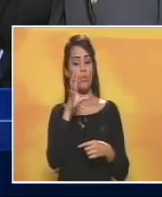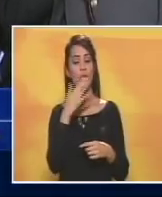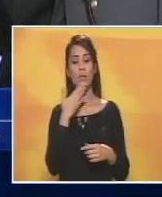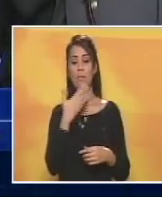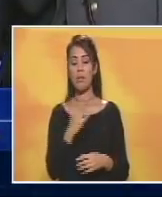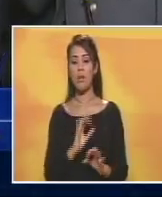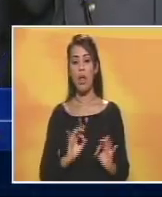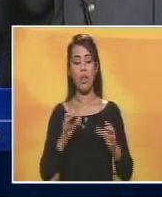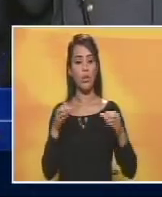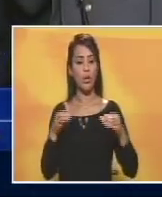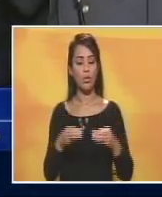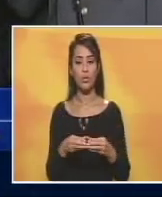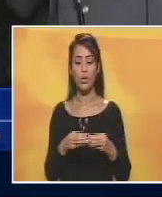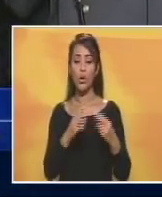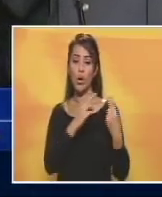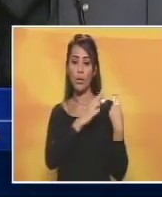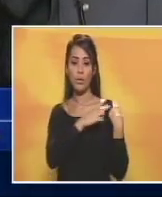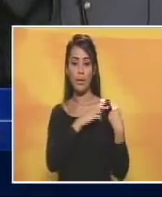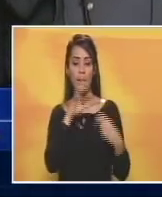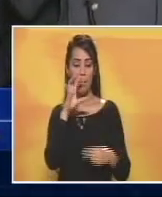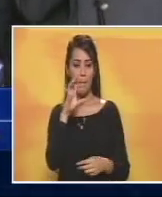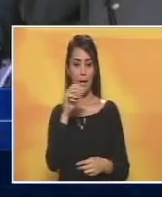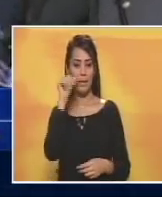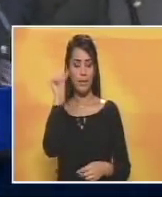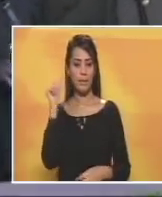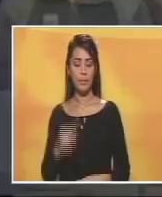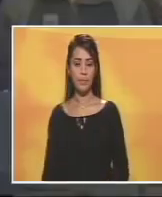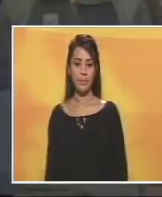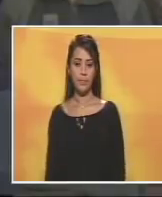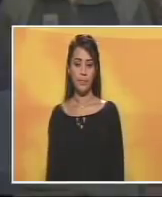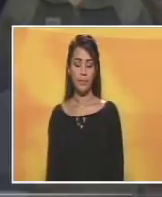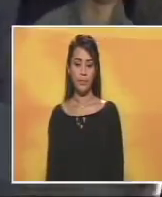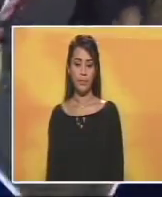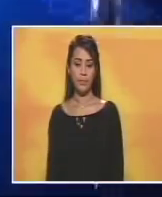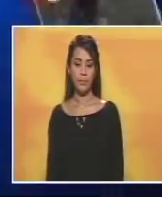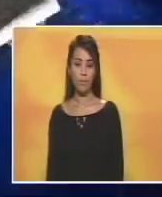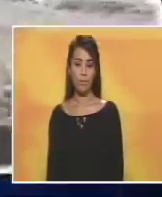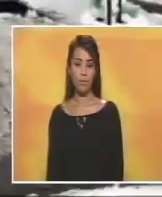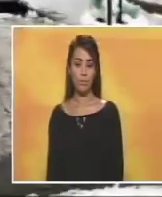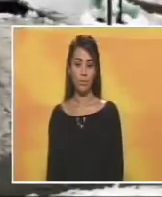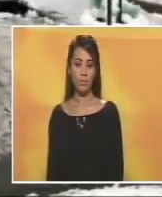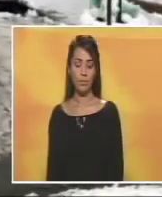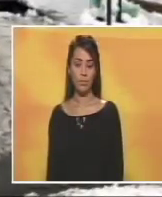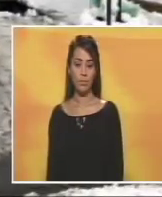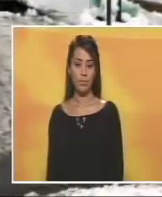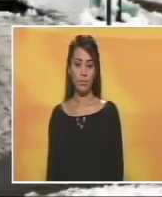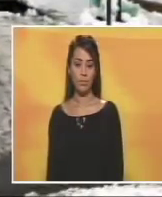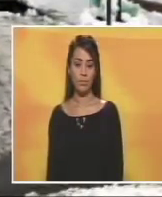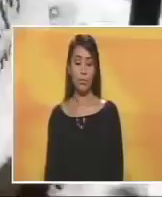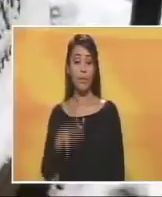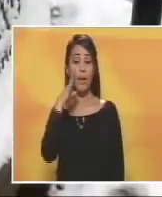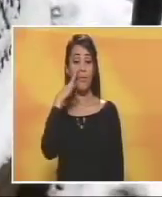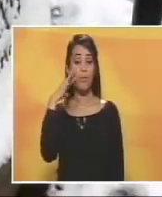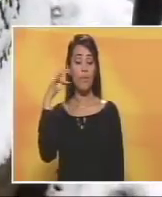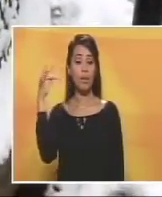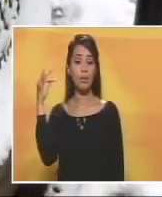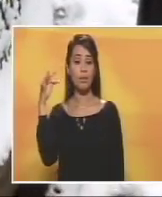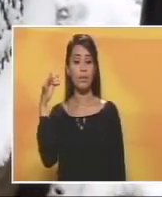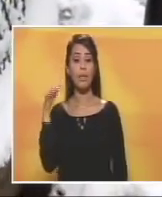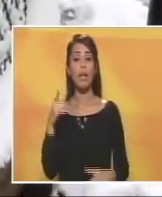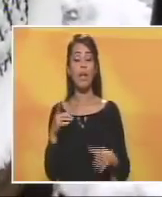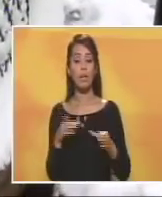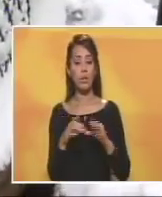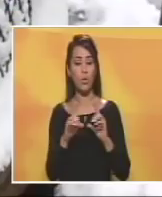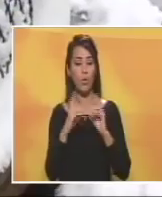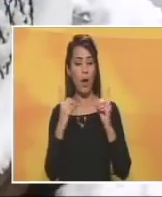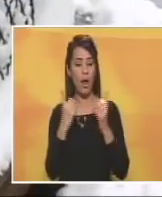solicitado ninguna reunión con representantes del país asiático. En Francia, la prefectura de